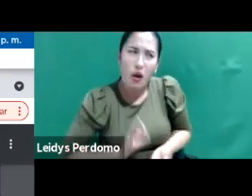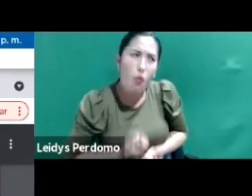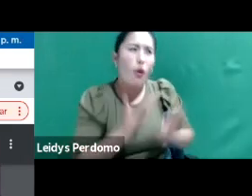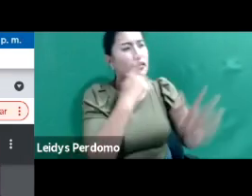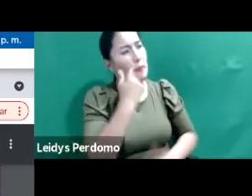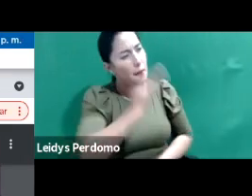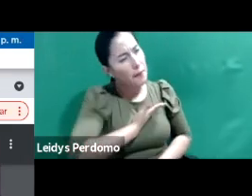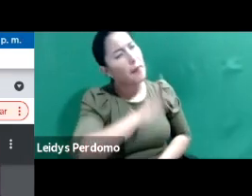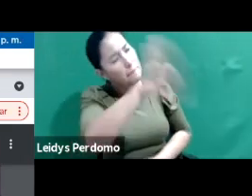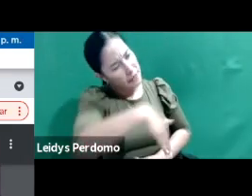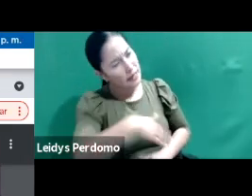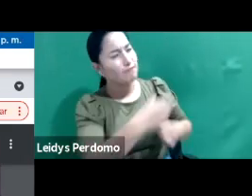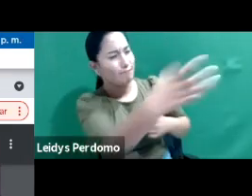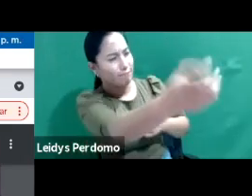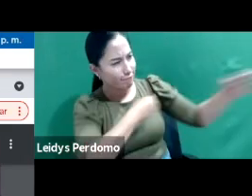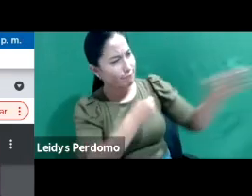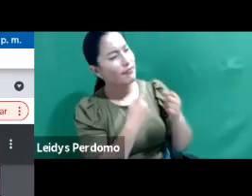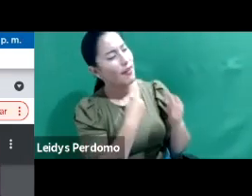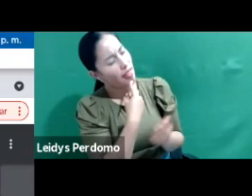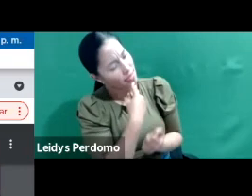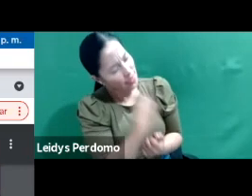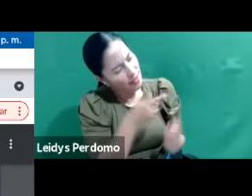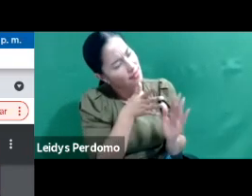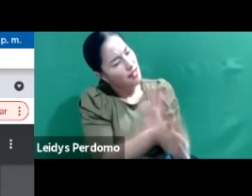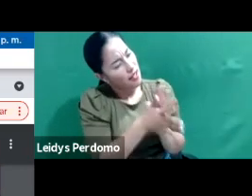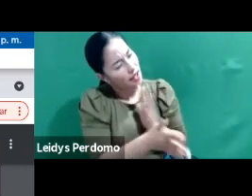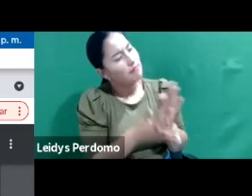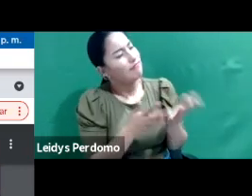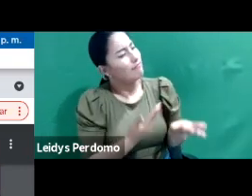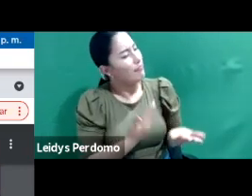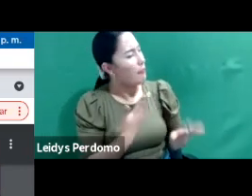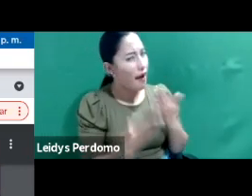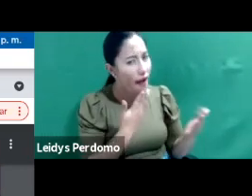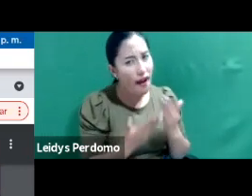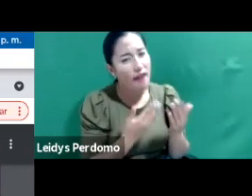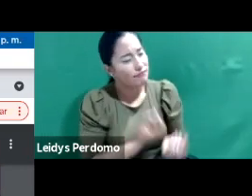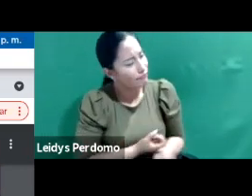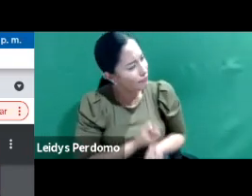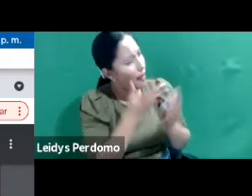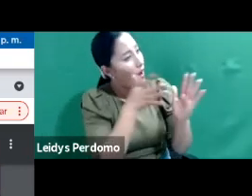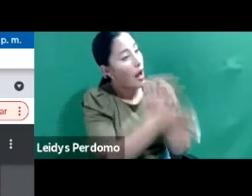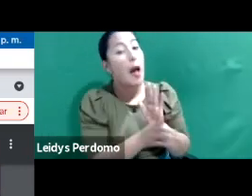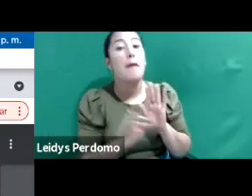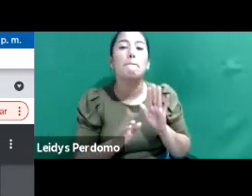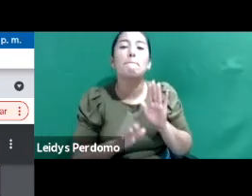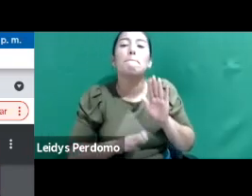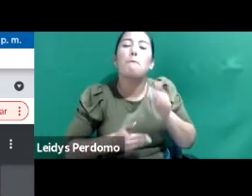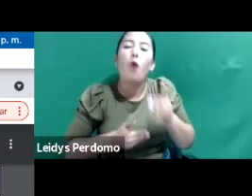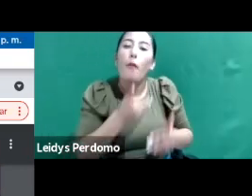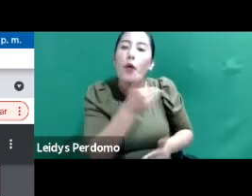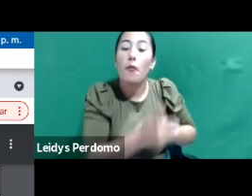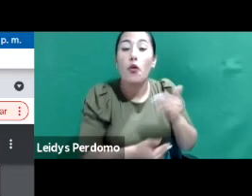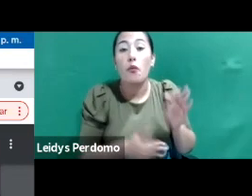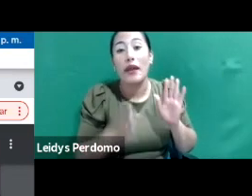de aproximaciones sucesivas, como diríamos nosotros, de a poquitos. No pretendas de pronto que no te dejan salir nunca y ya quieres